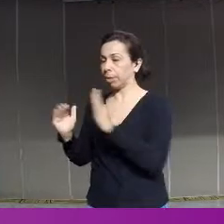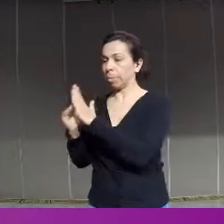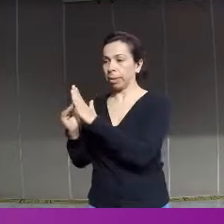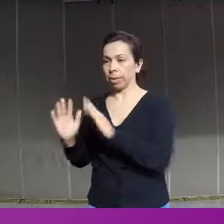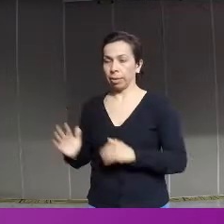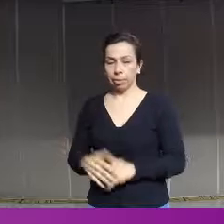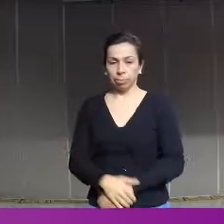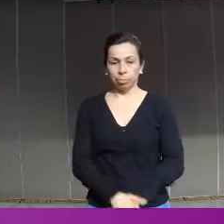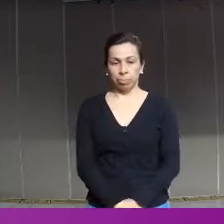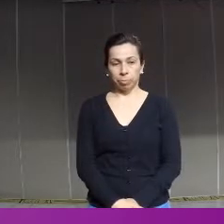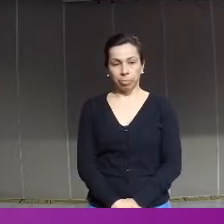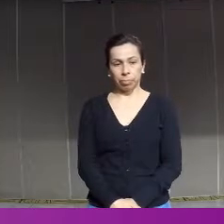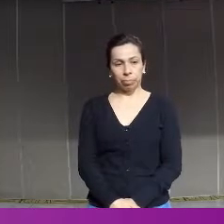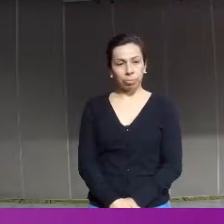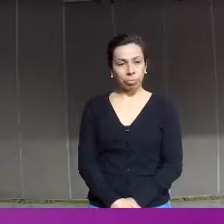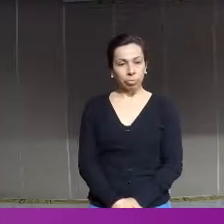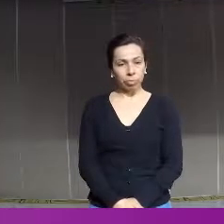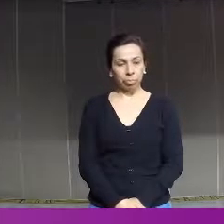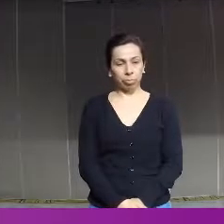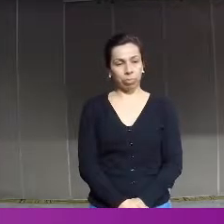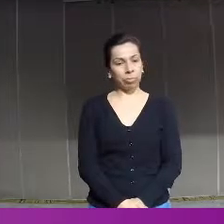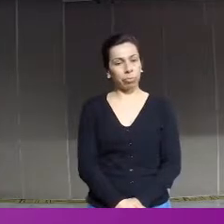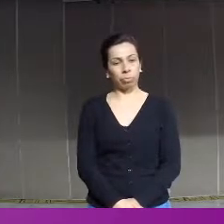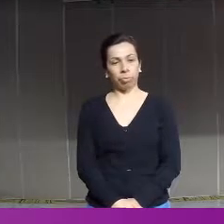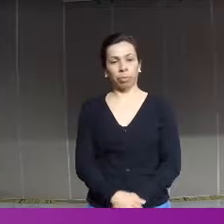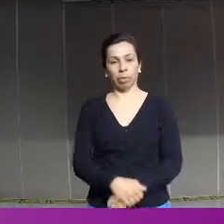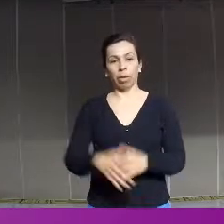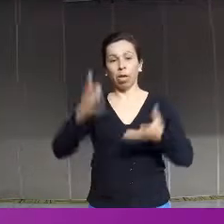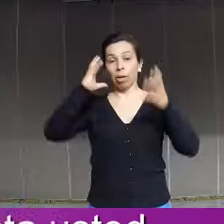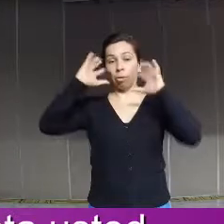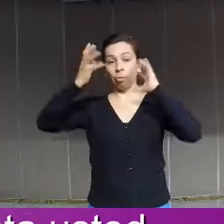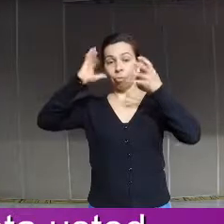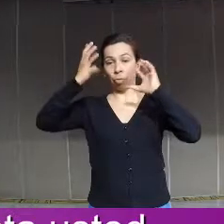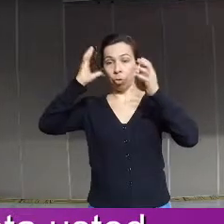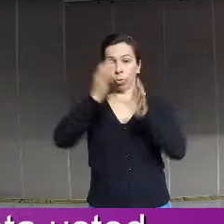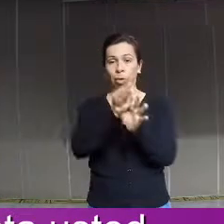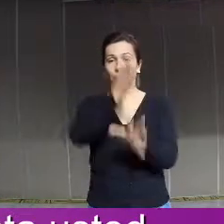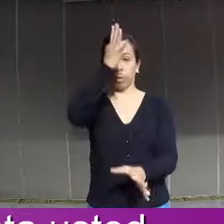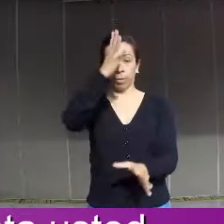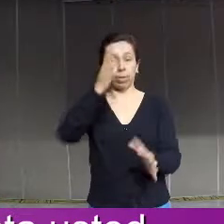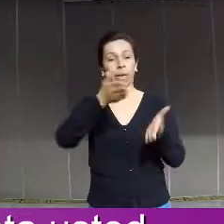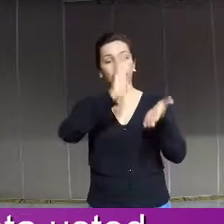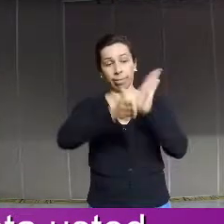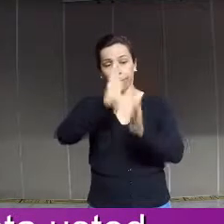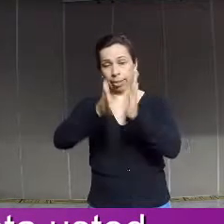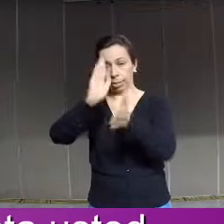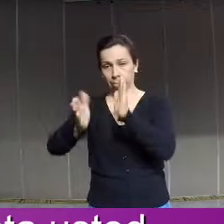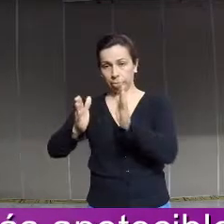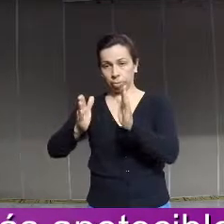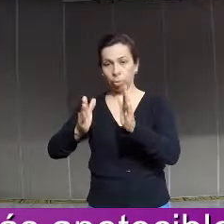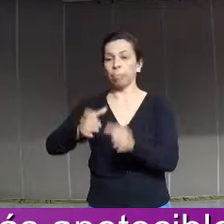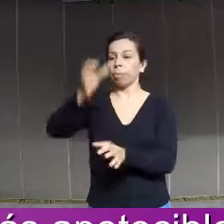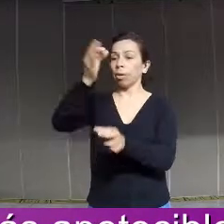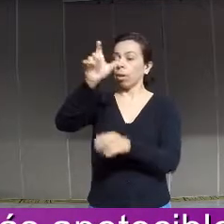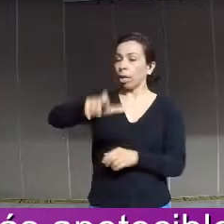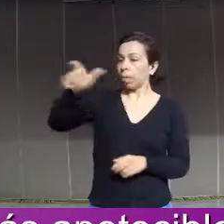me voy a extender en eso porque lo vimos ayer. El tratamiento fonoaudiológico entonces tiene que ver con un abordaje interdisciplinario